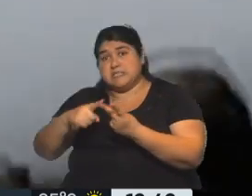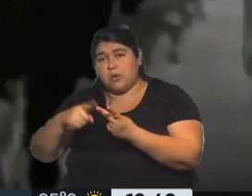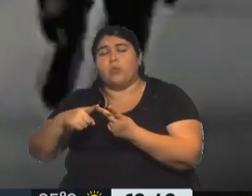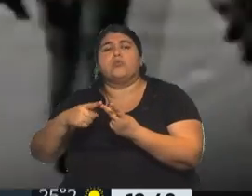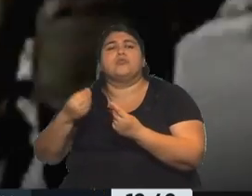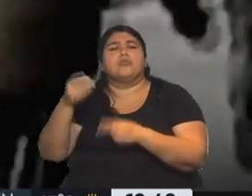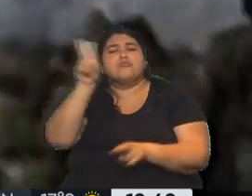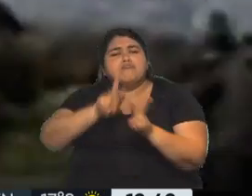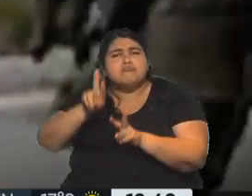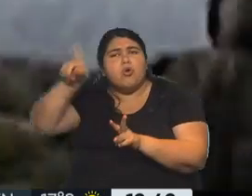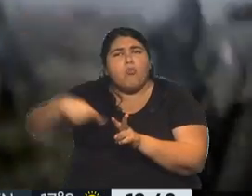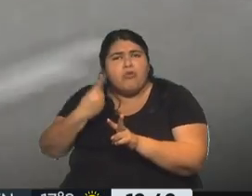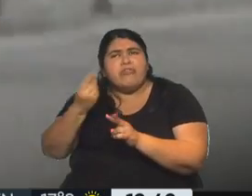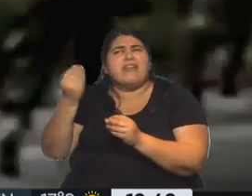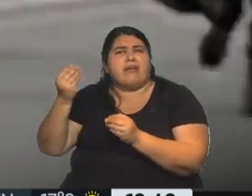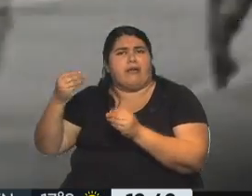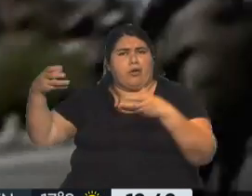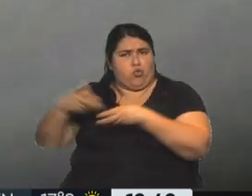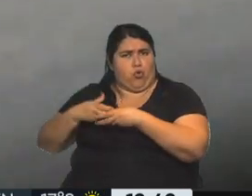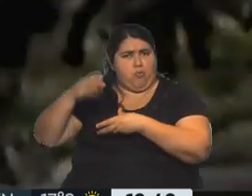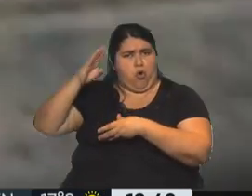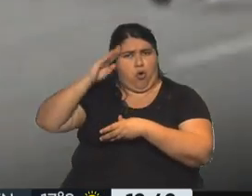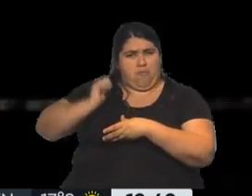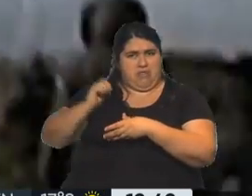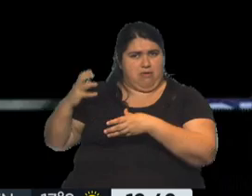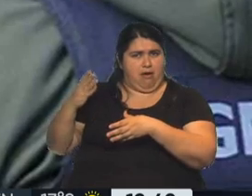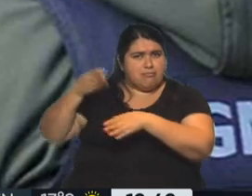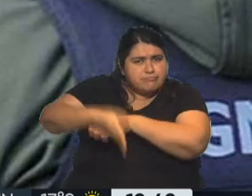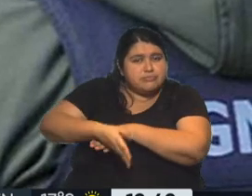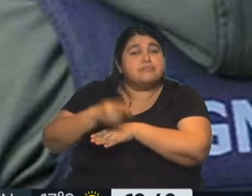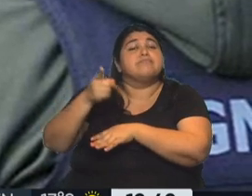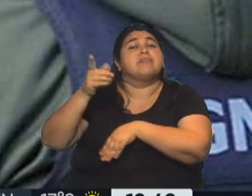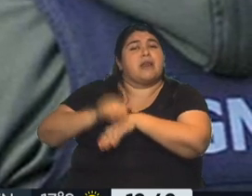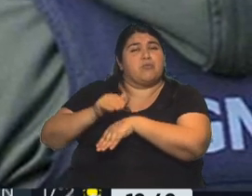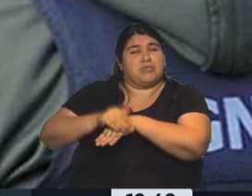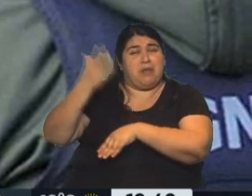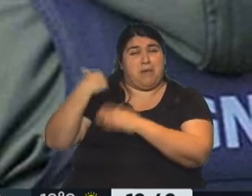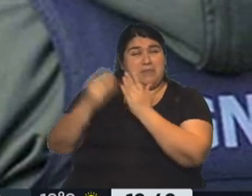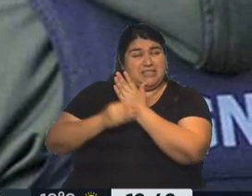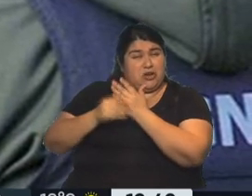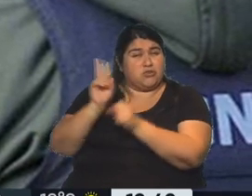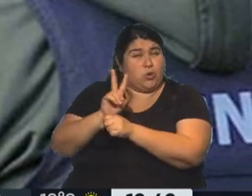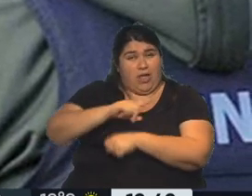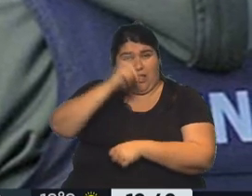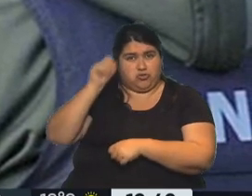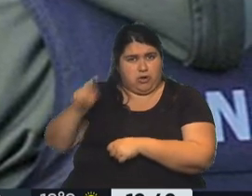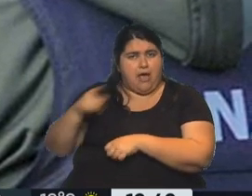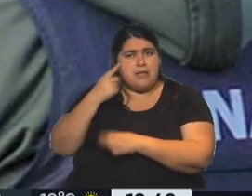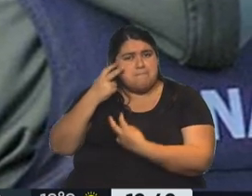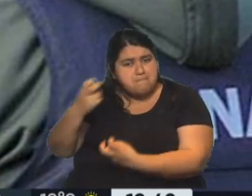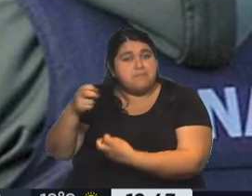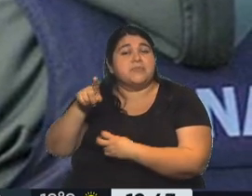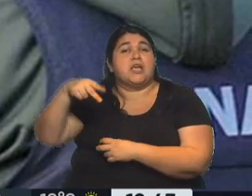la legalidad del operativo que días antes había sido supervisado por quien era jefe de gabinete del Ministerio de Seguridad de la Nación,